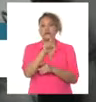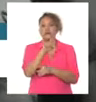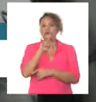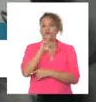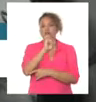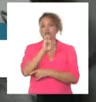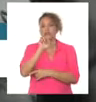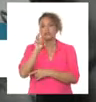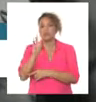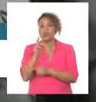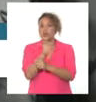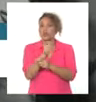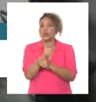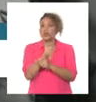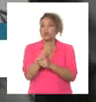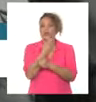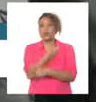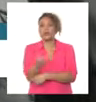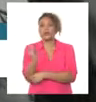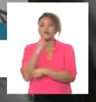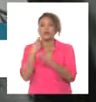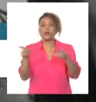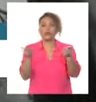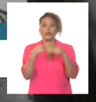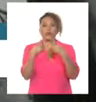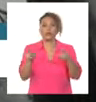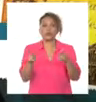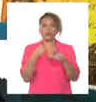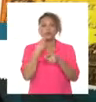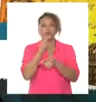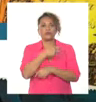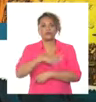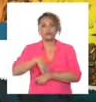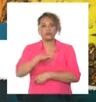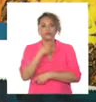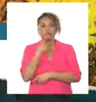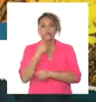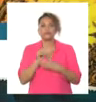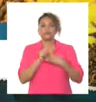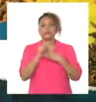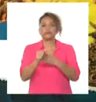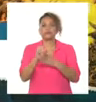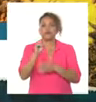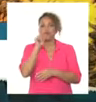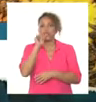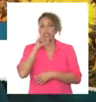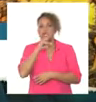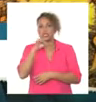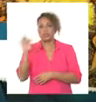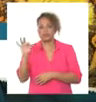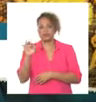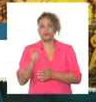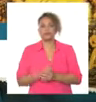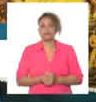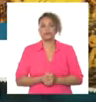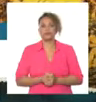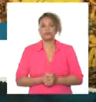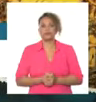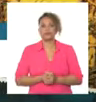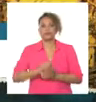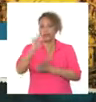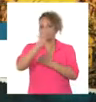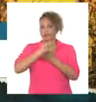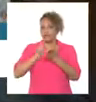los cursos del Seminario de Música Popular, dirigido por el pianista y musicólogo Odilio Urfé. Figuran entre sus